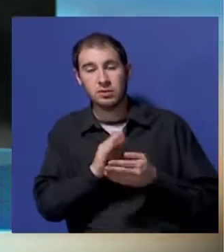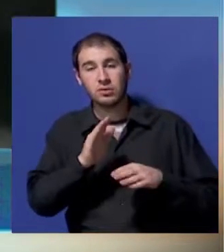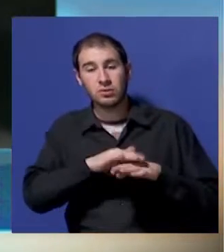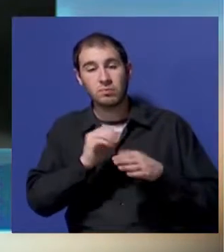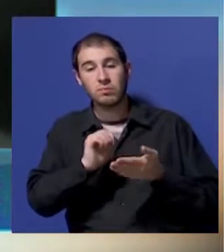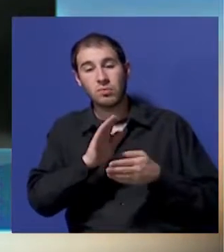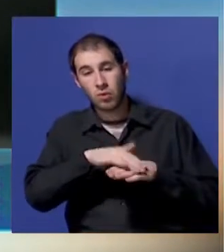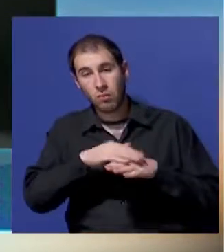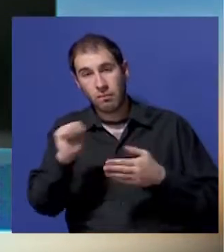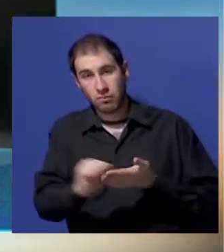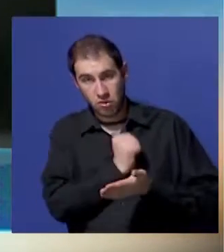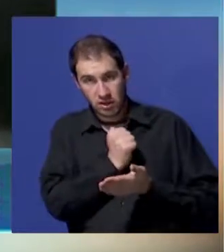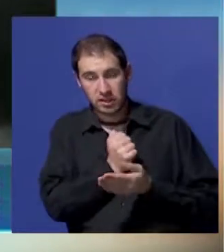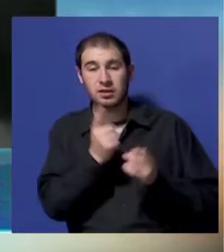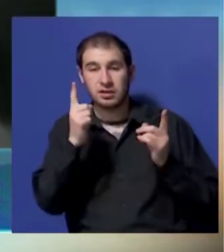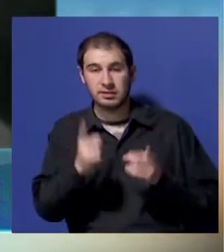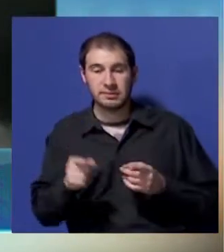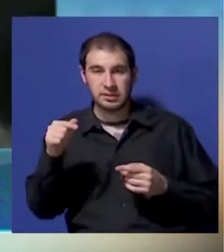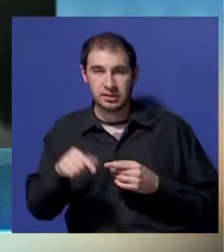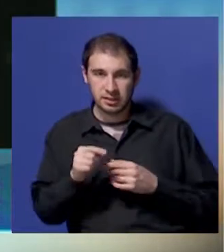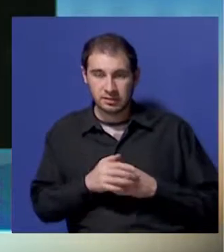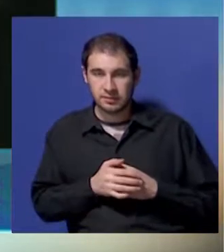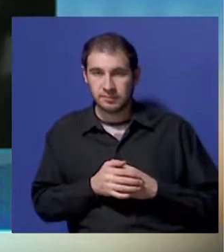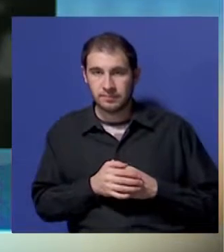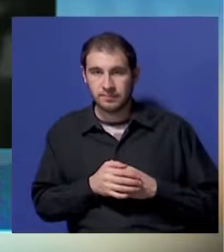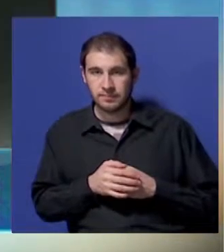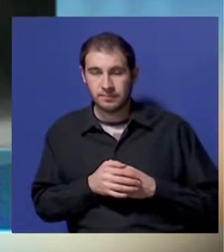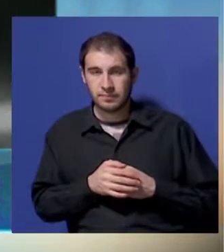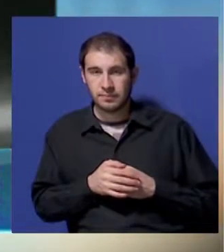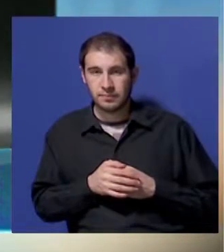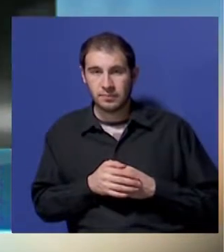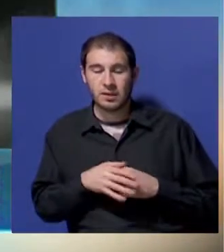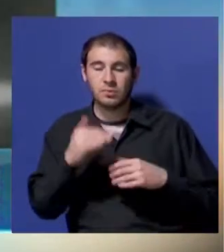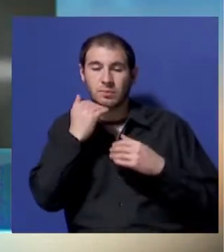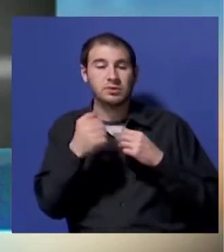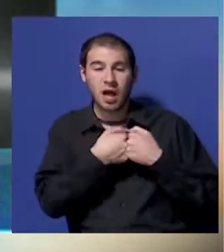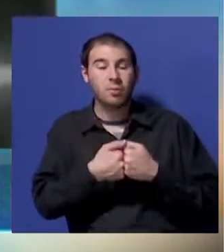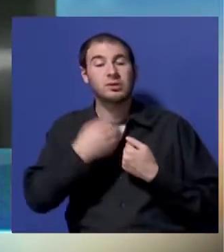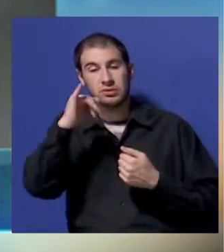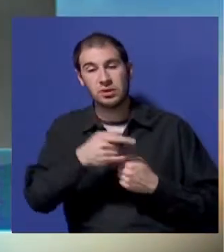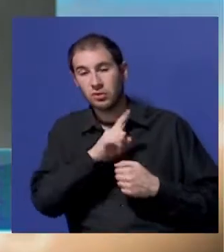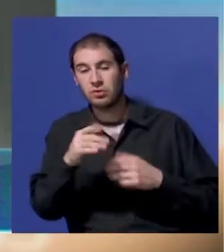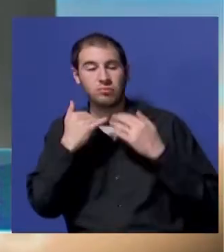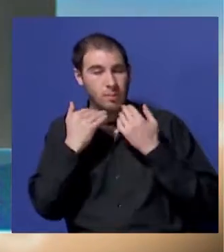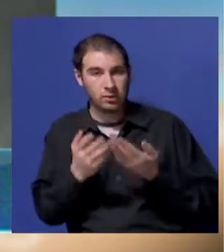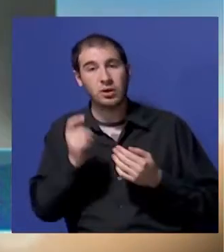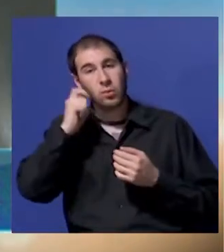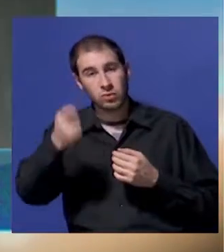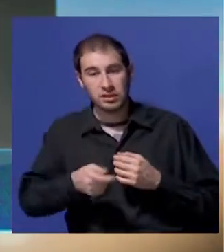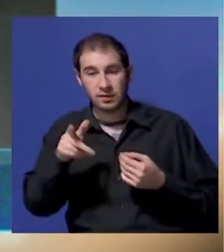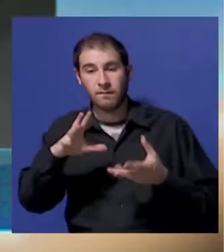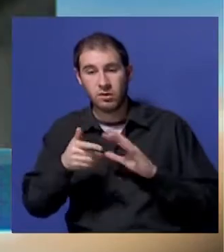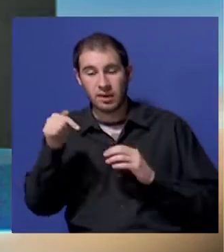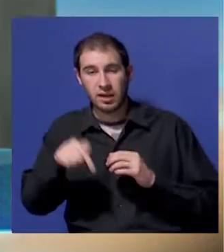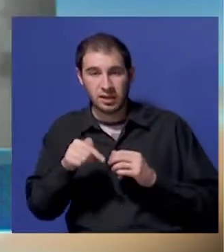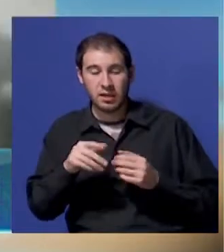Sí. Entonces eso también da cuenta de que, más allá de que esté de acuerdo o no esté de acuerdo, la justicia como sistema